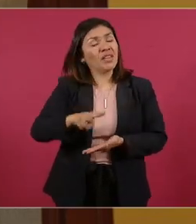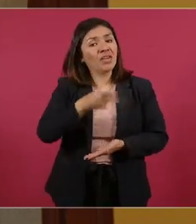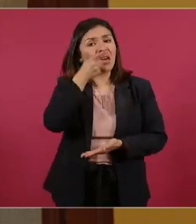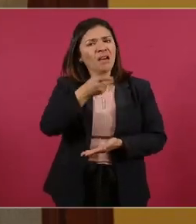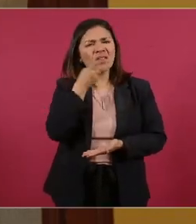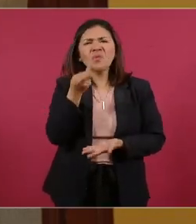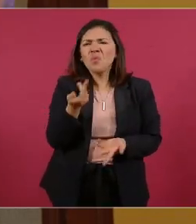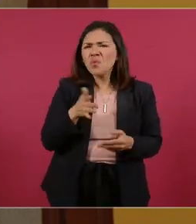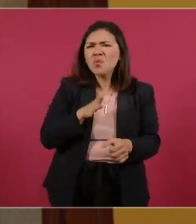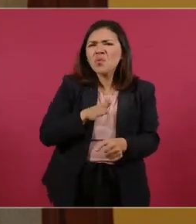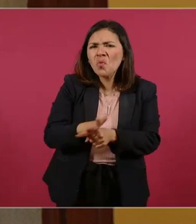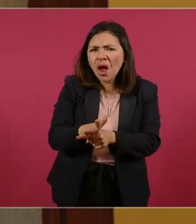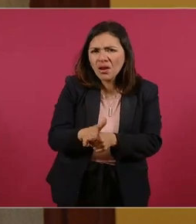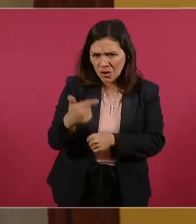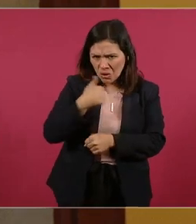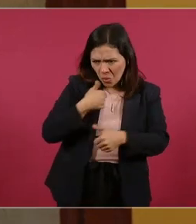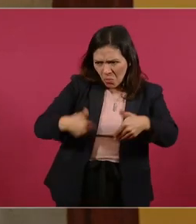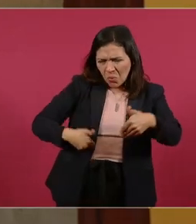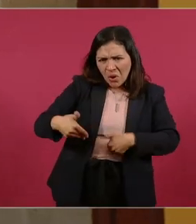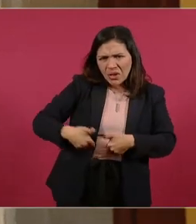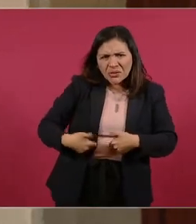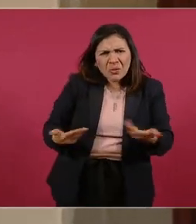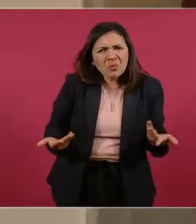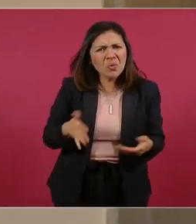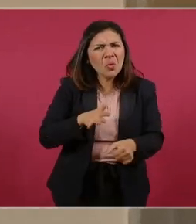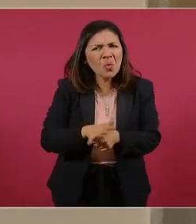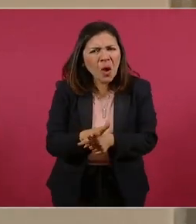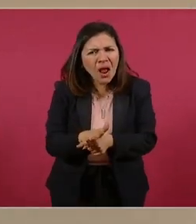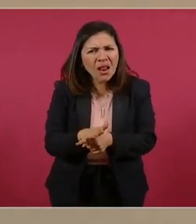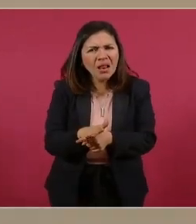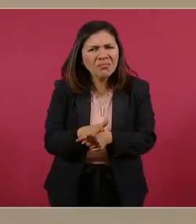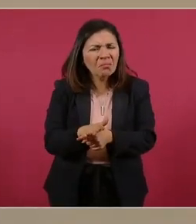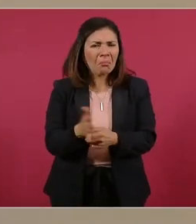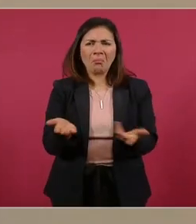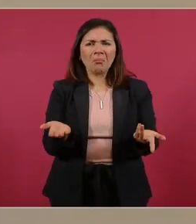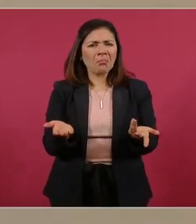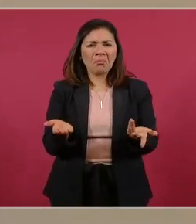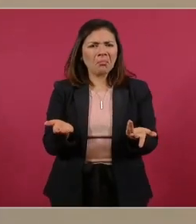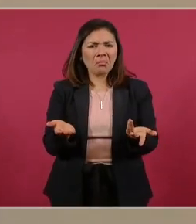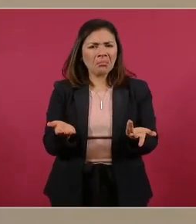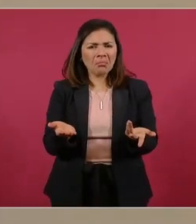¿Y qué incomodidad me puede producir? No, me sirve.